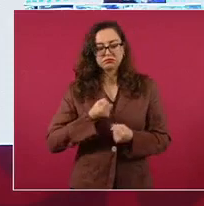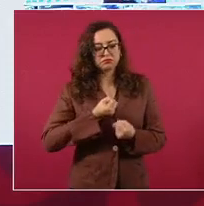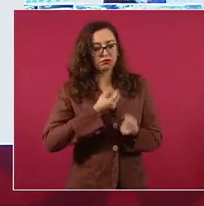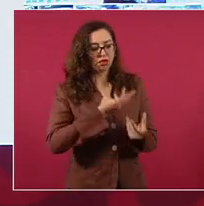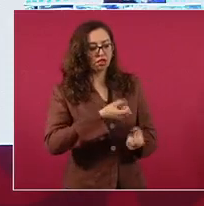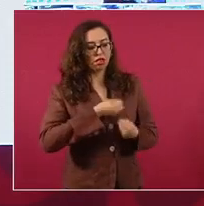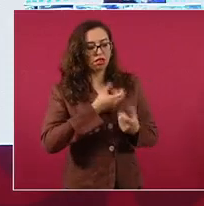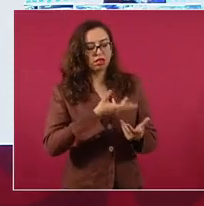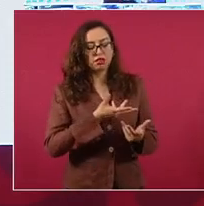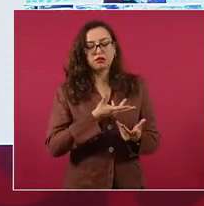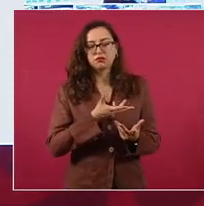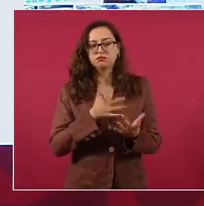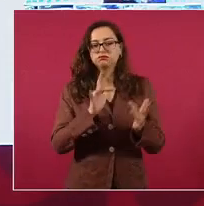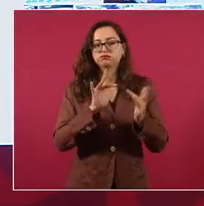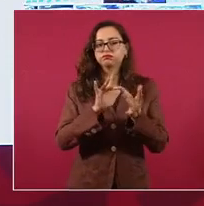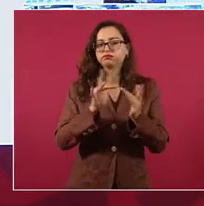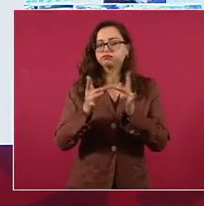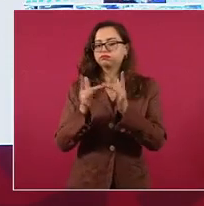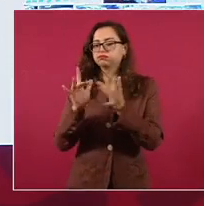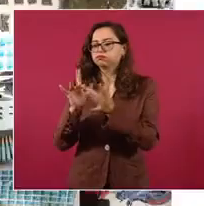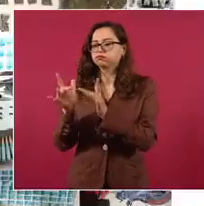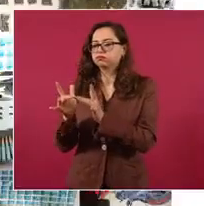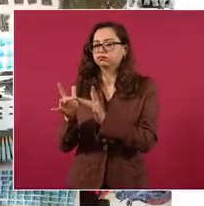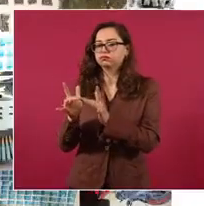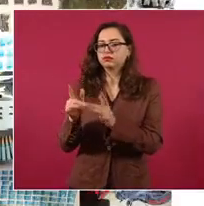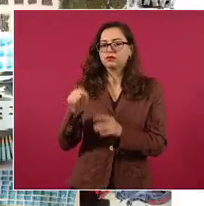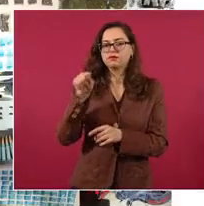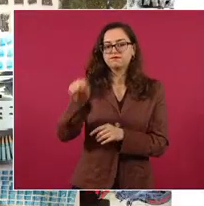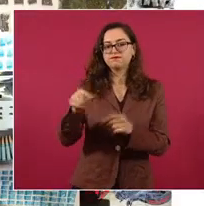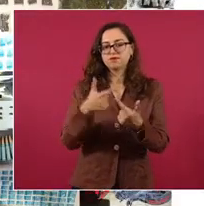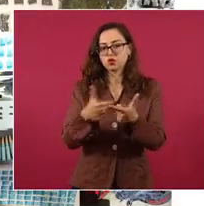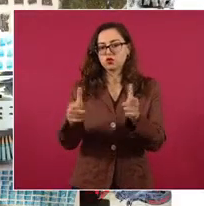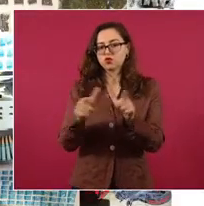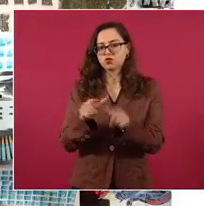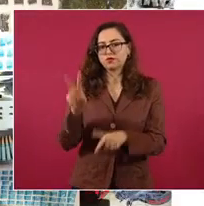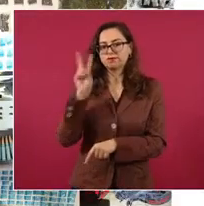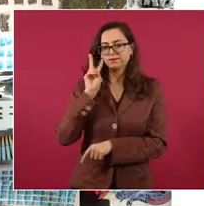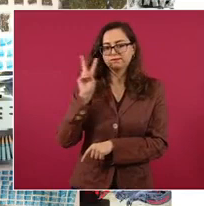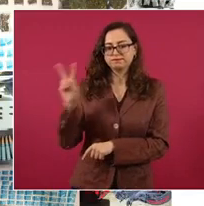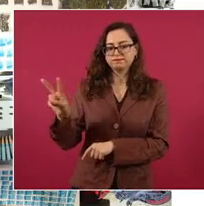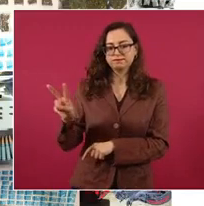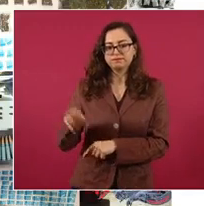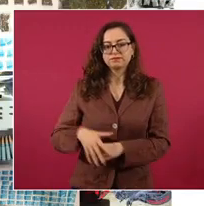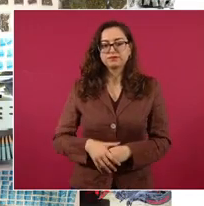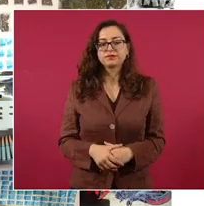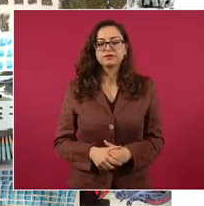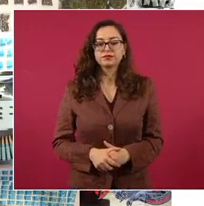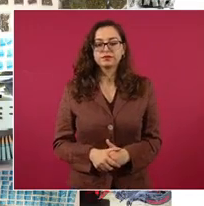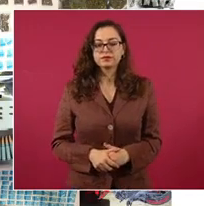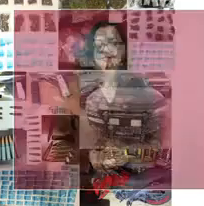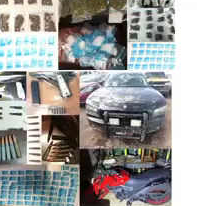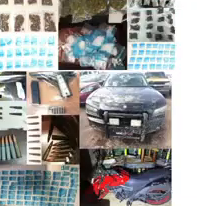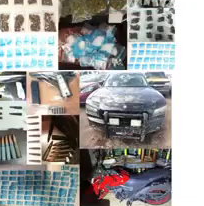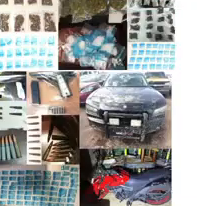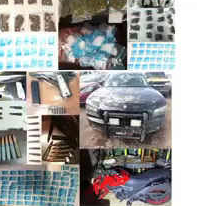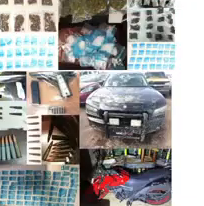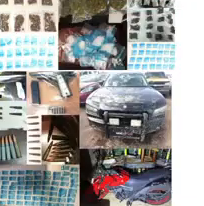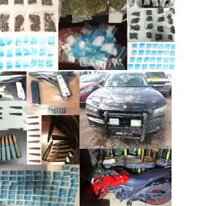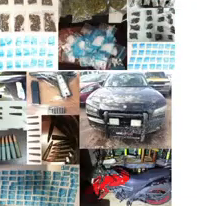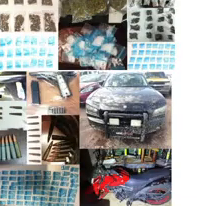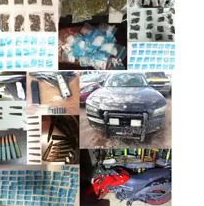dos vinculados a proceso y fueron detenidos a su vez otras 9 personas